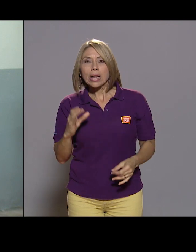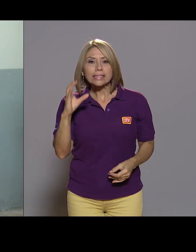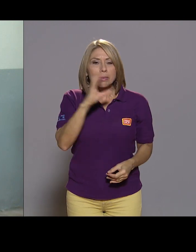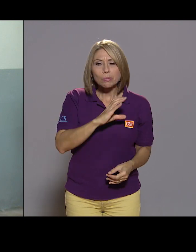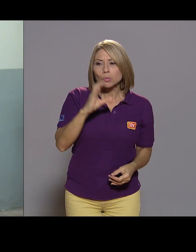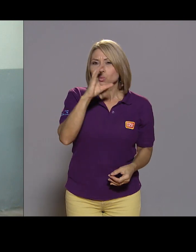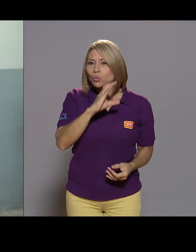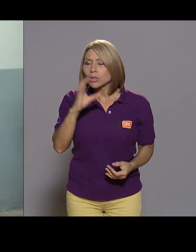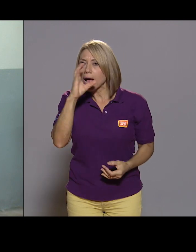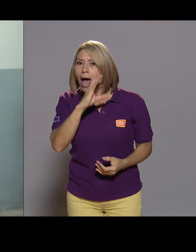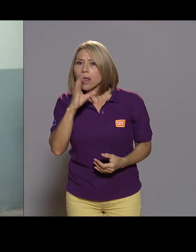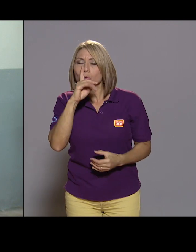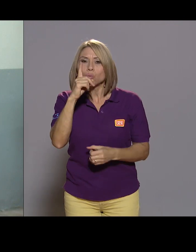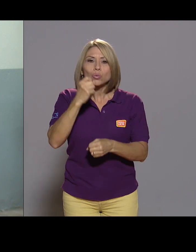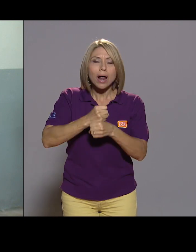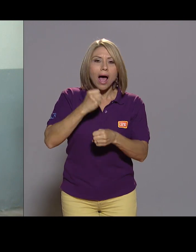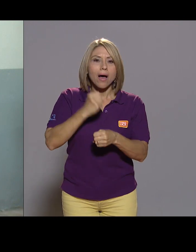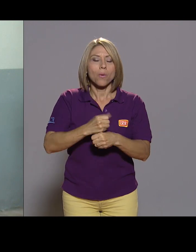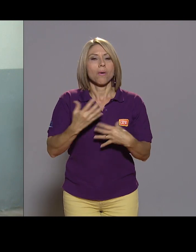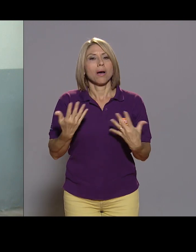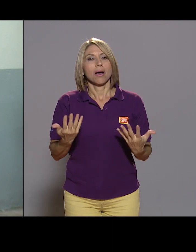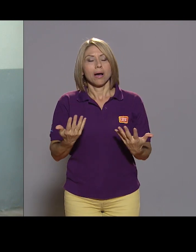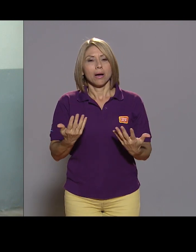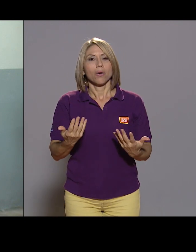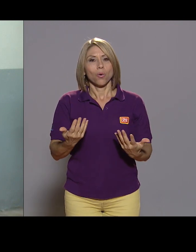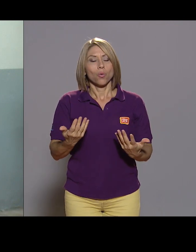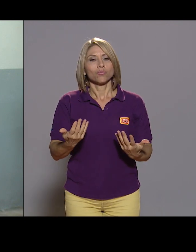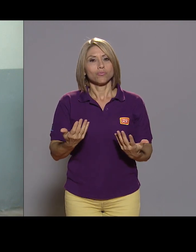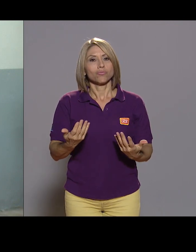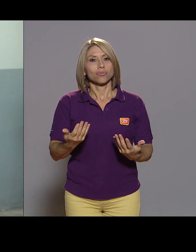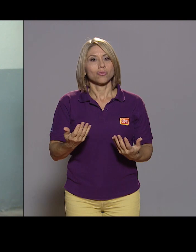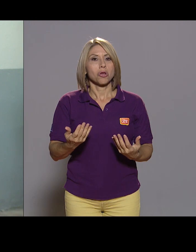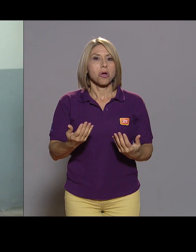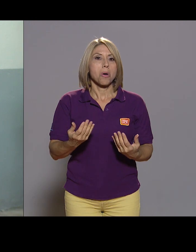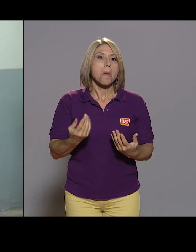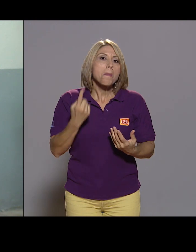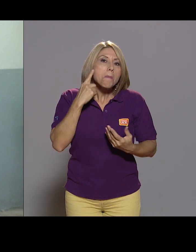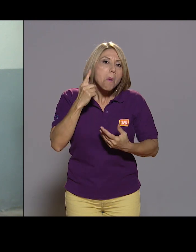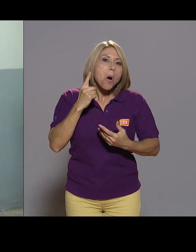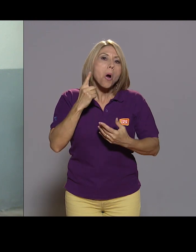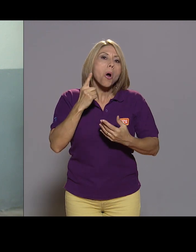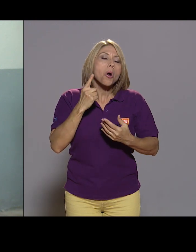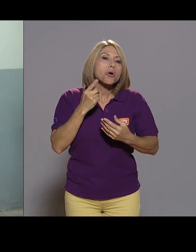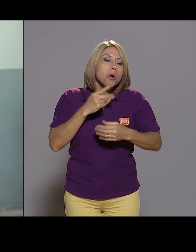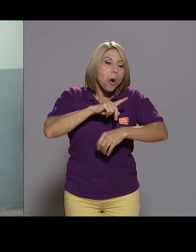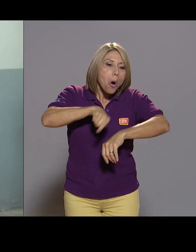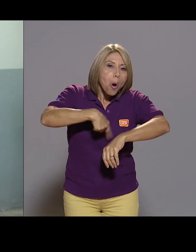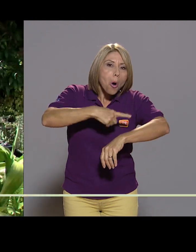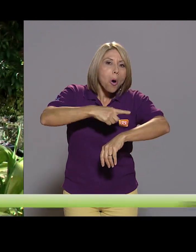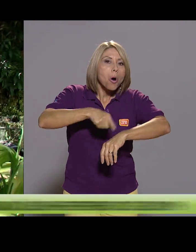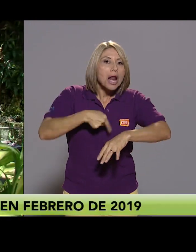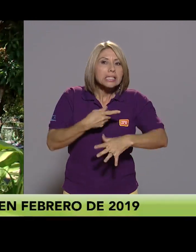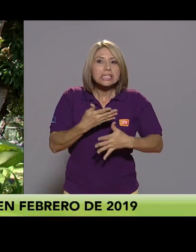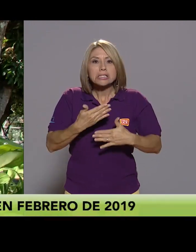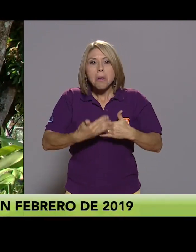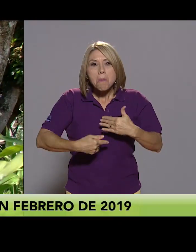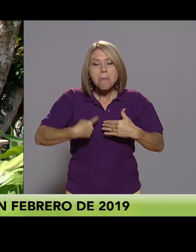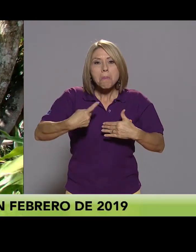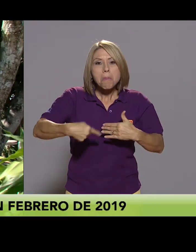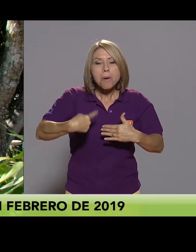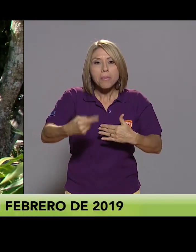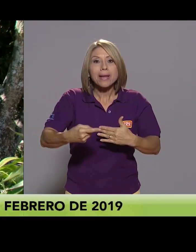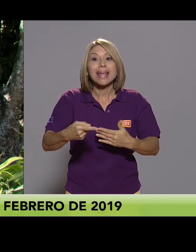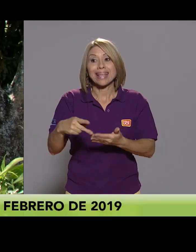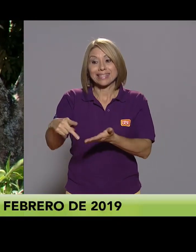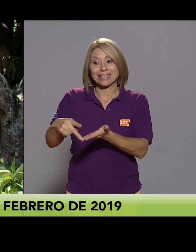busca de un trabajo que sea por horas, que sea remunerado y que